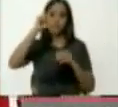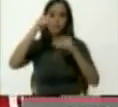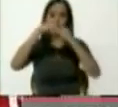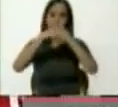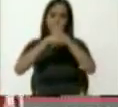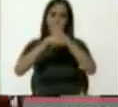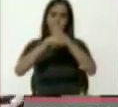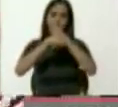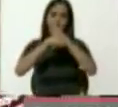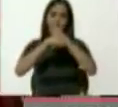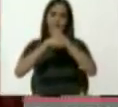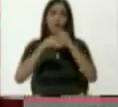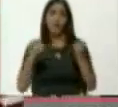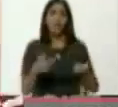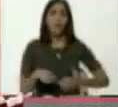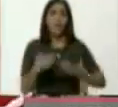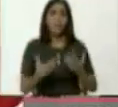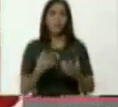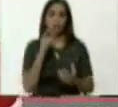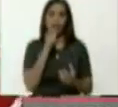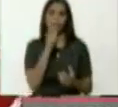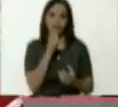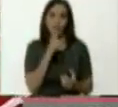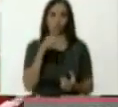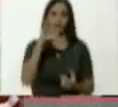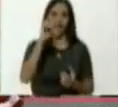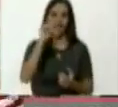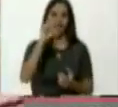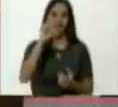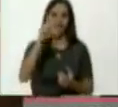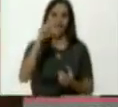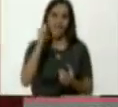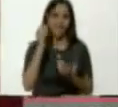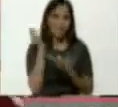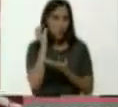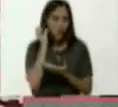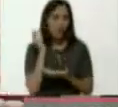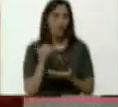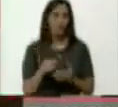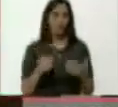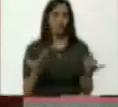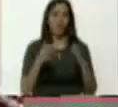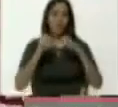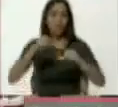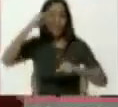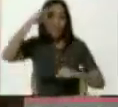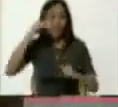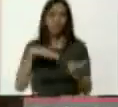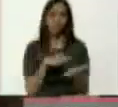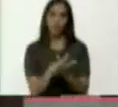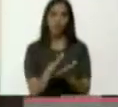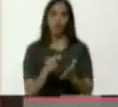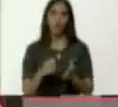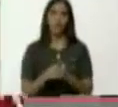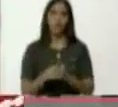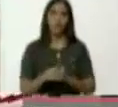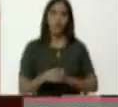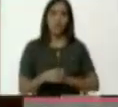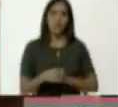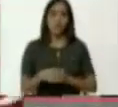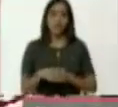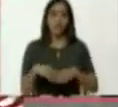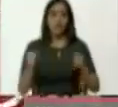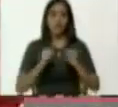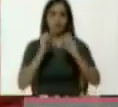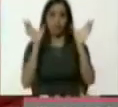Y ahí uno se pone pesado, porque tú le preguntas a Carla Angola sobre invasión militar y sobre componente geoestratégico y geoespacial,